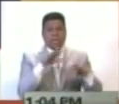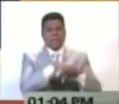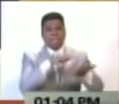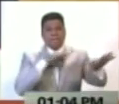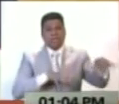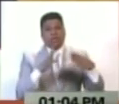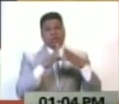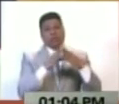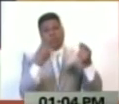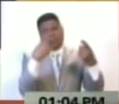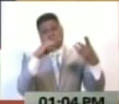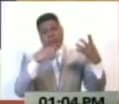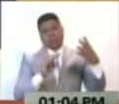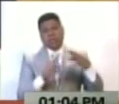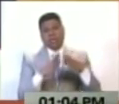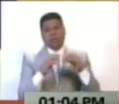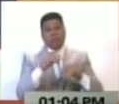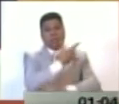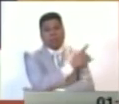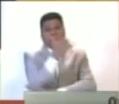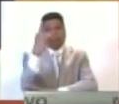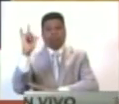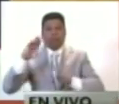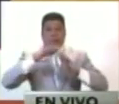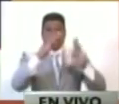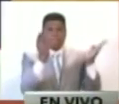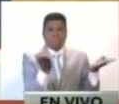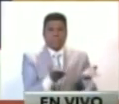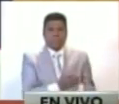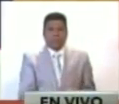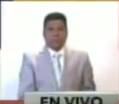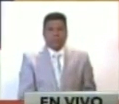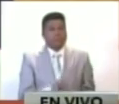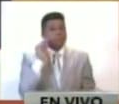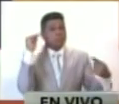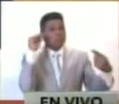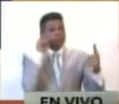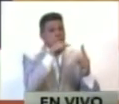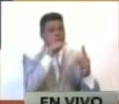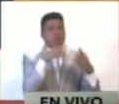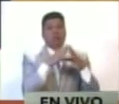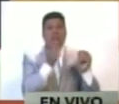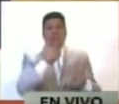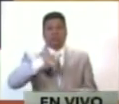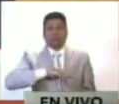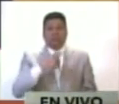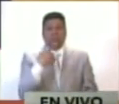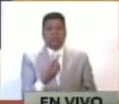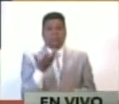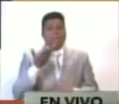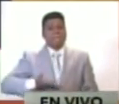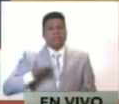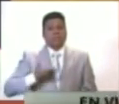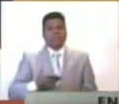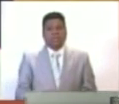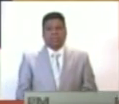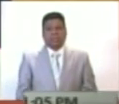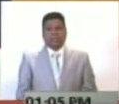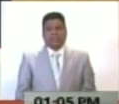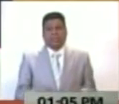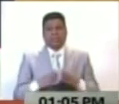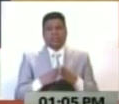diversidad ecológica del mundo. Con esta referencia queremos significar la importancia de